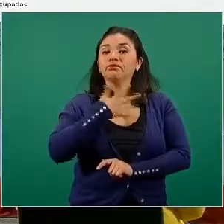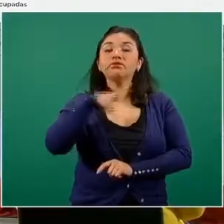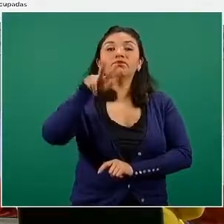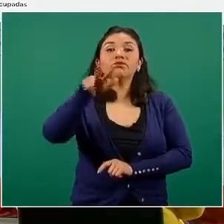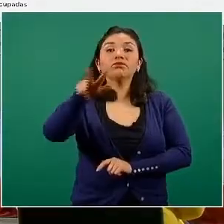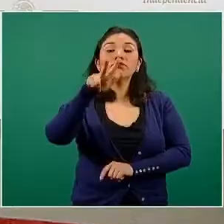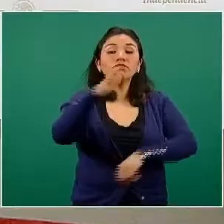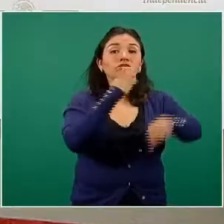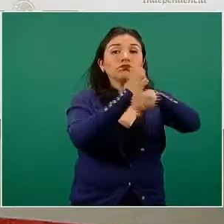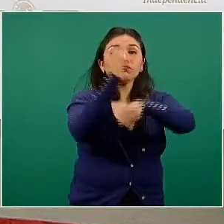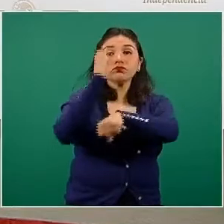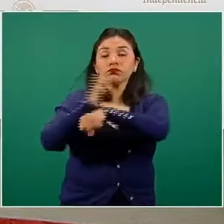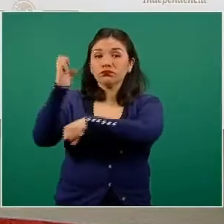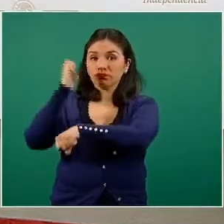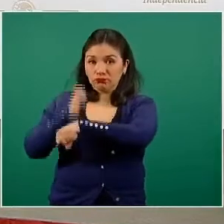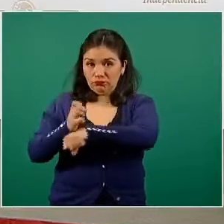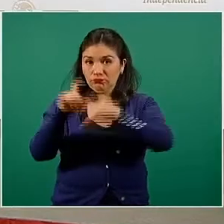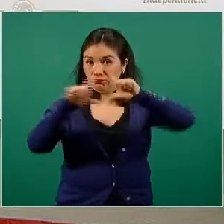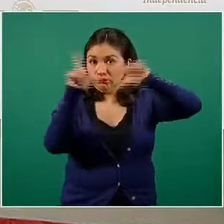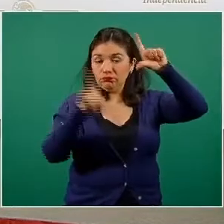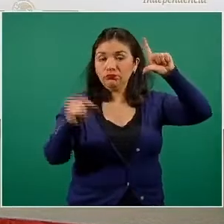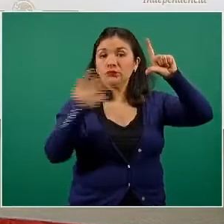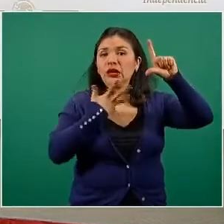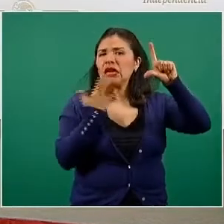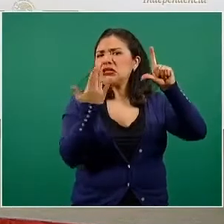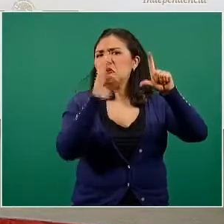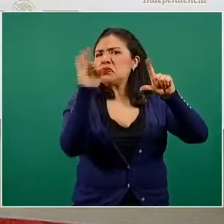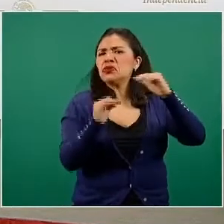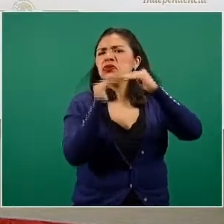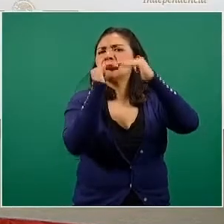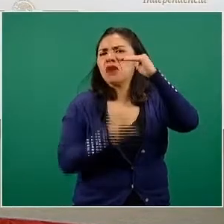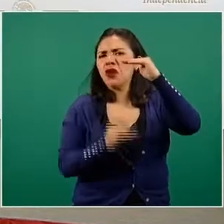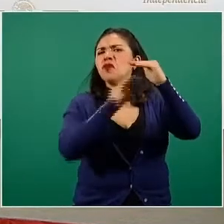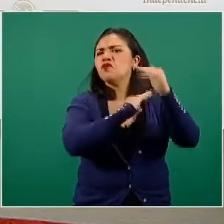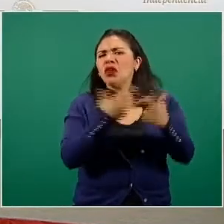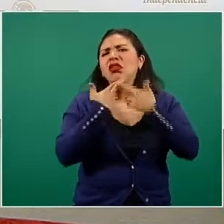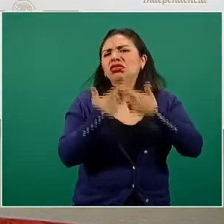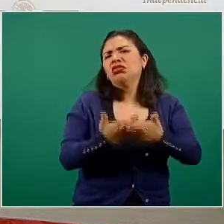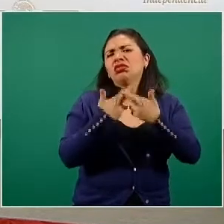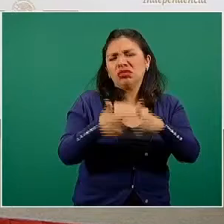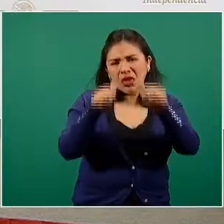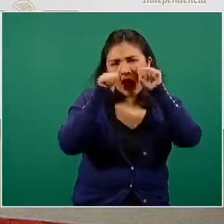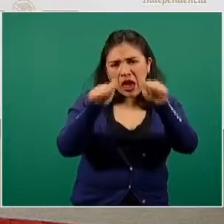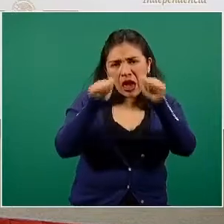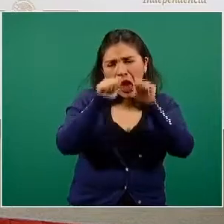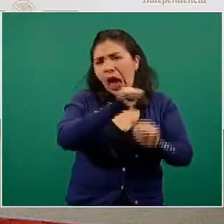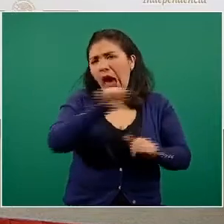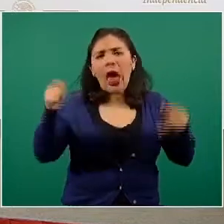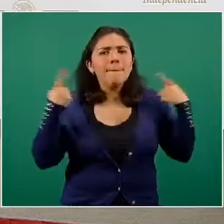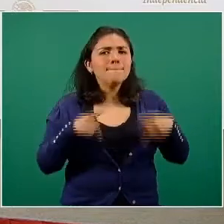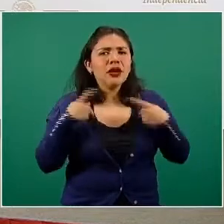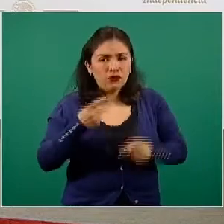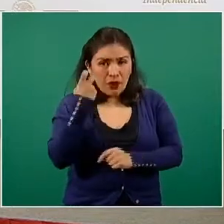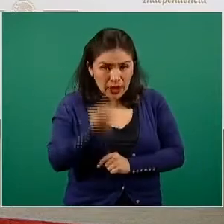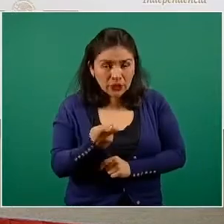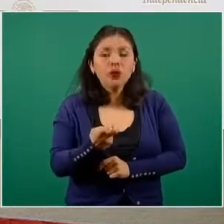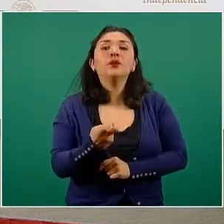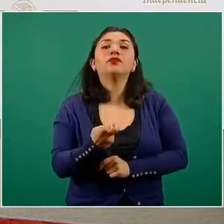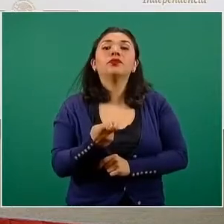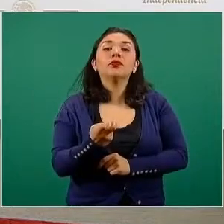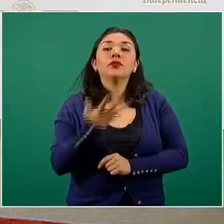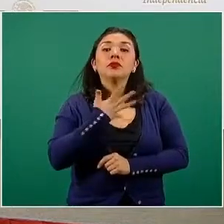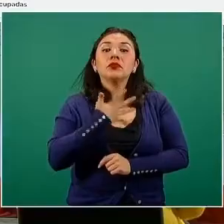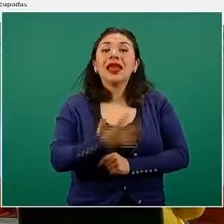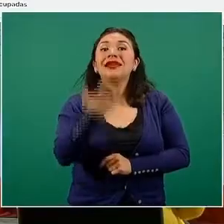18 entidades federativas que tienen menos del 50% de sus camas para ese tipo de pacientes ocupadas.